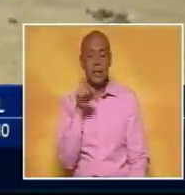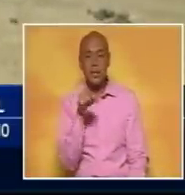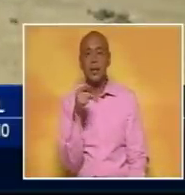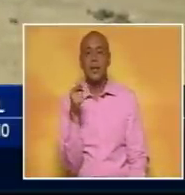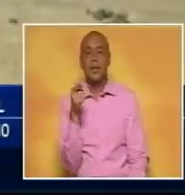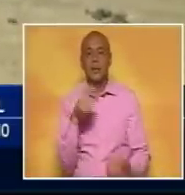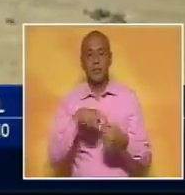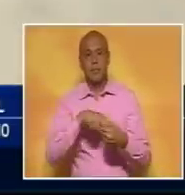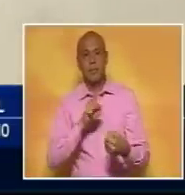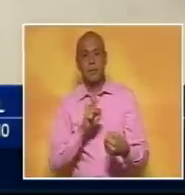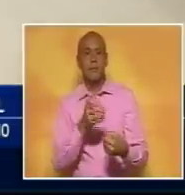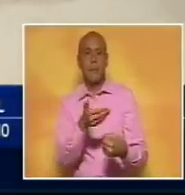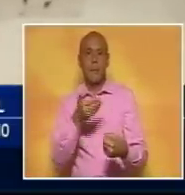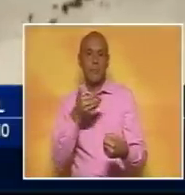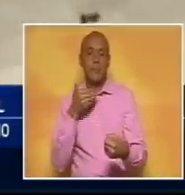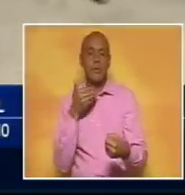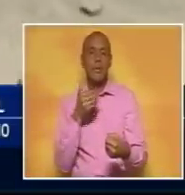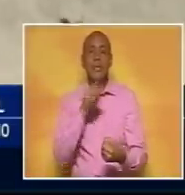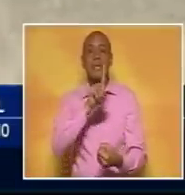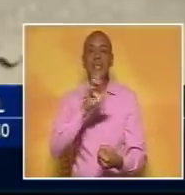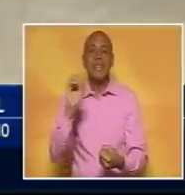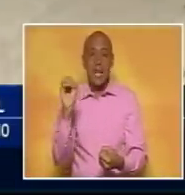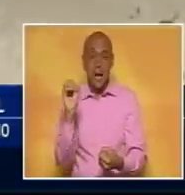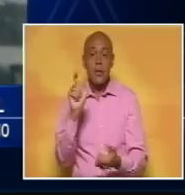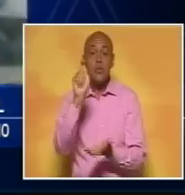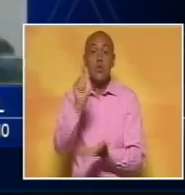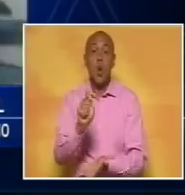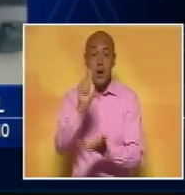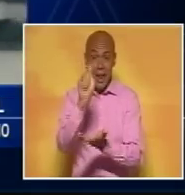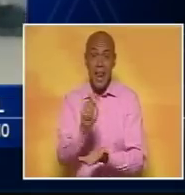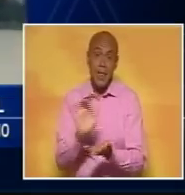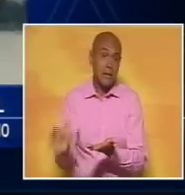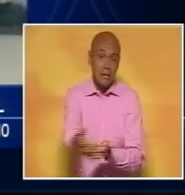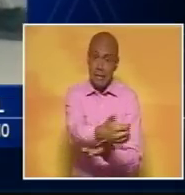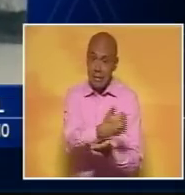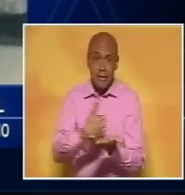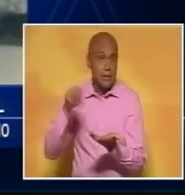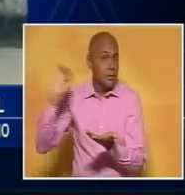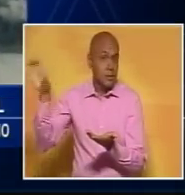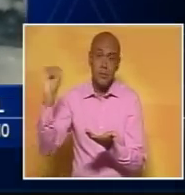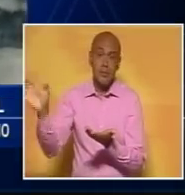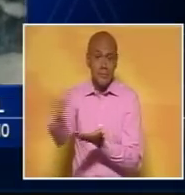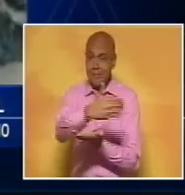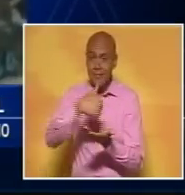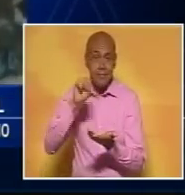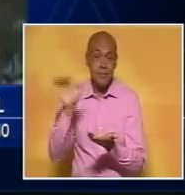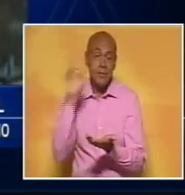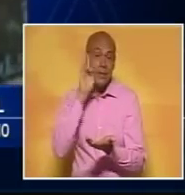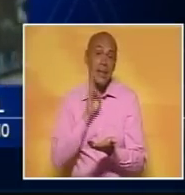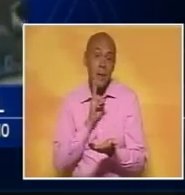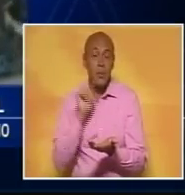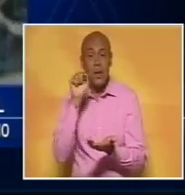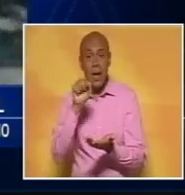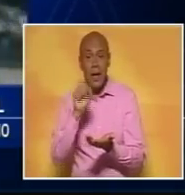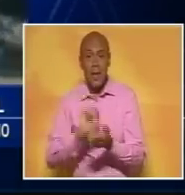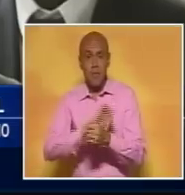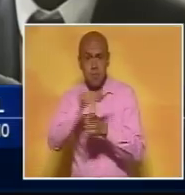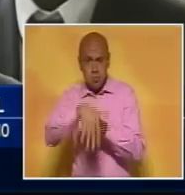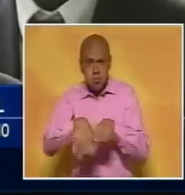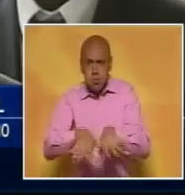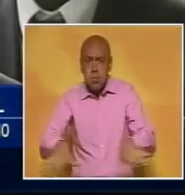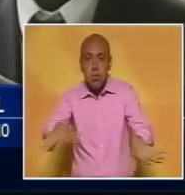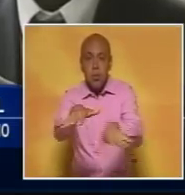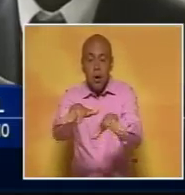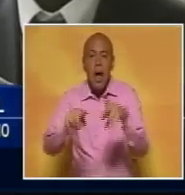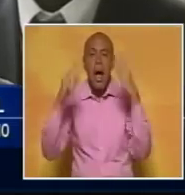las costas más de 100 toneladas de residuos petroleros y aún continúan las tareas de limpieza. El vertido ha afectado la fauna de